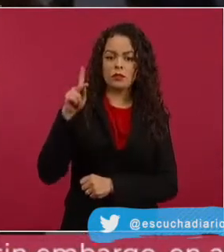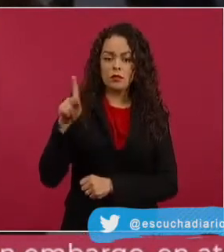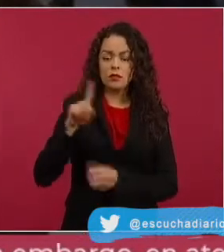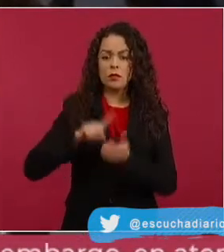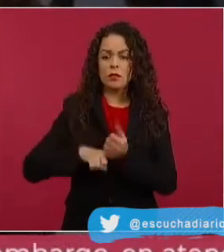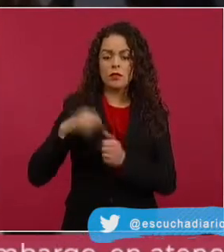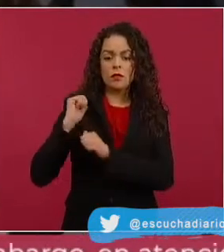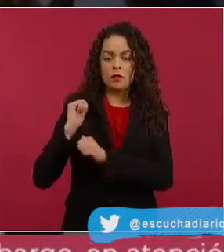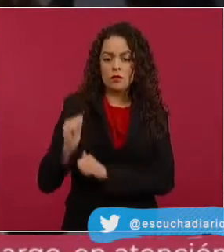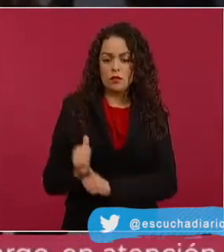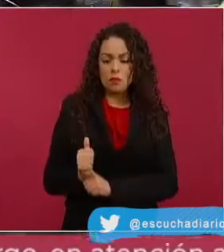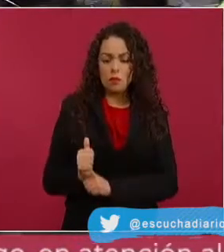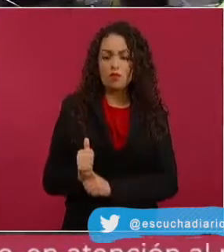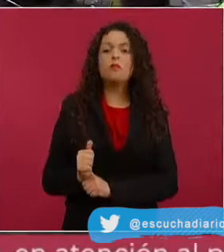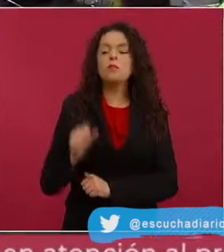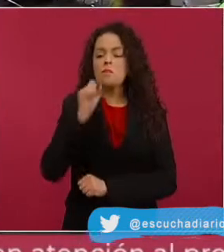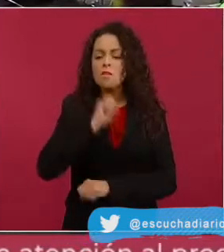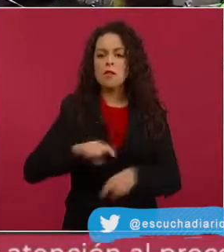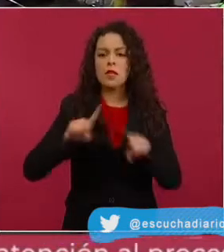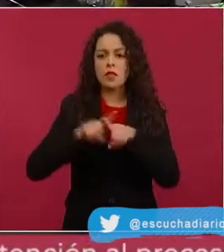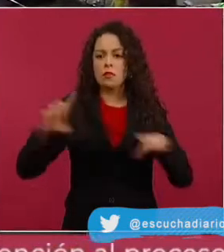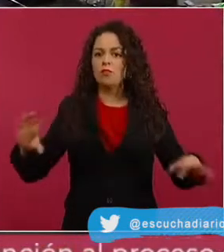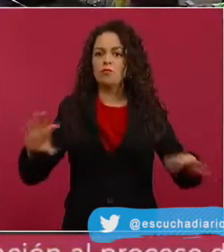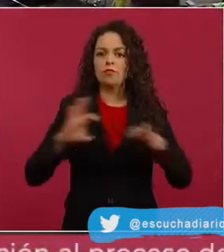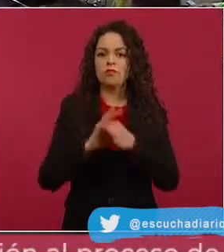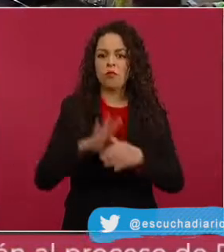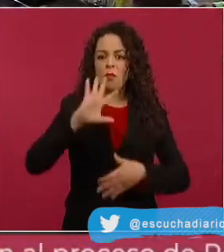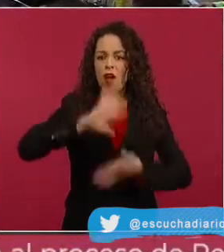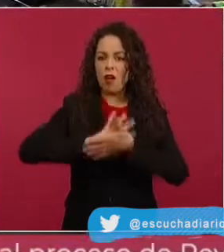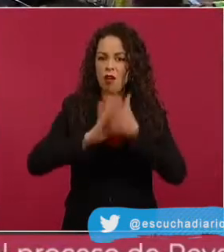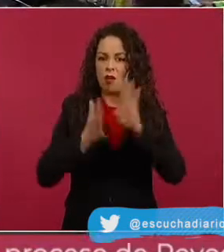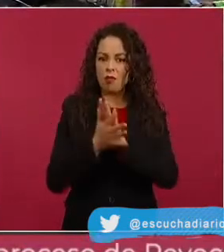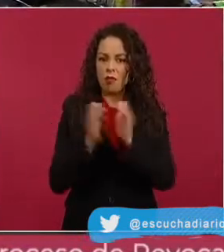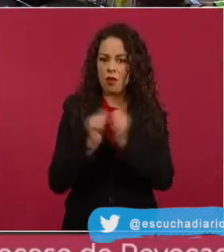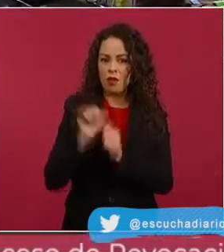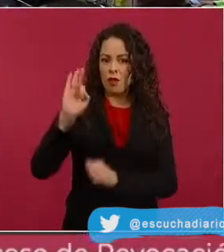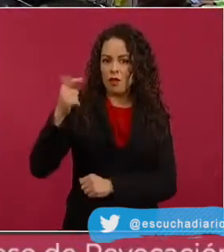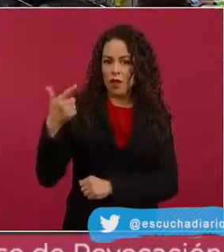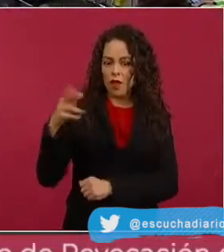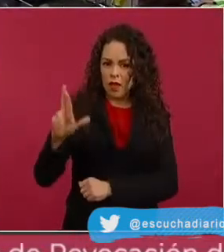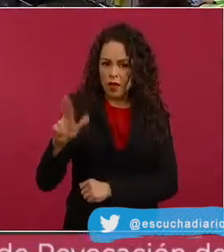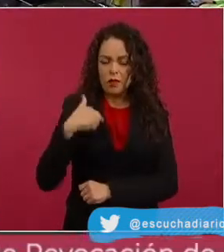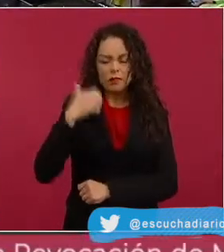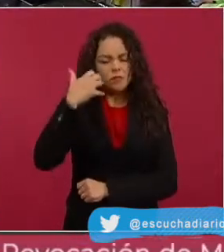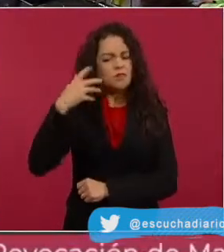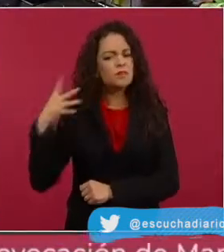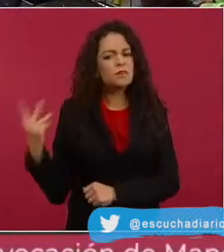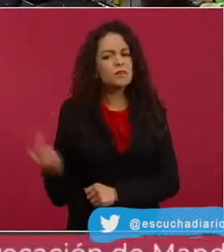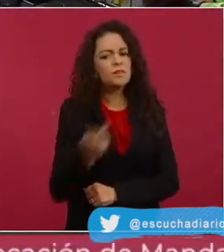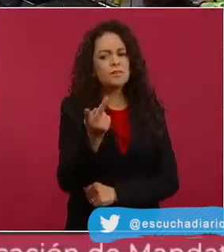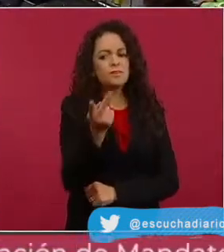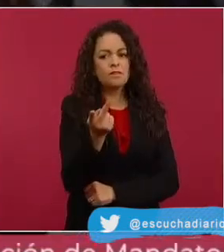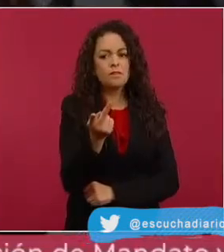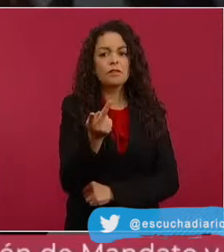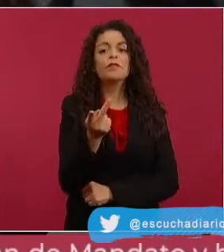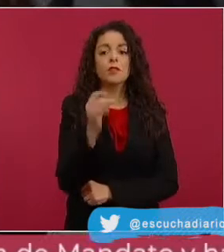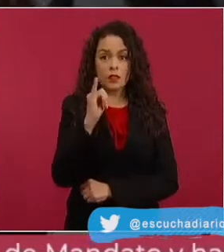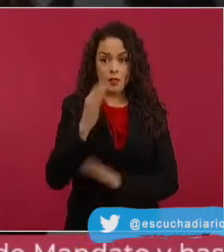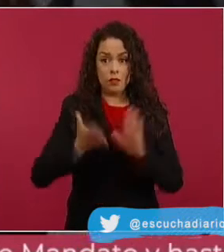es estatista ni expropiatoria. Es una reforma que promueve el libre mercado y protege la seguridad nacional.